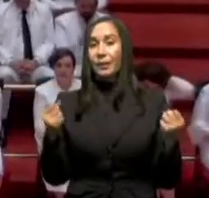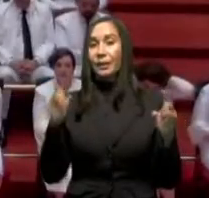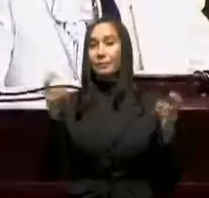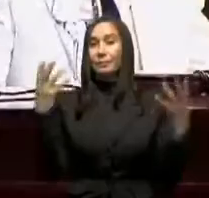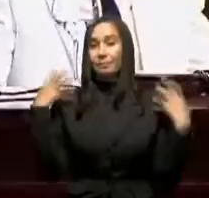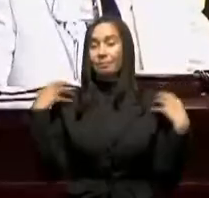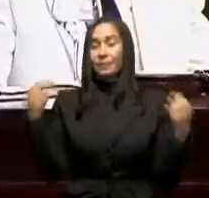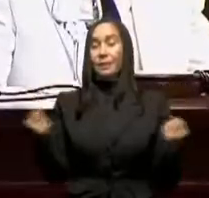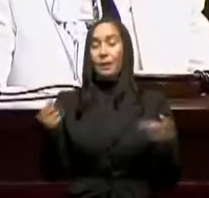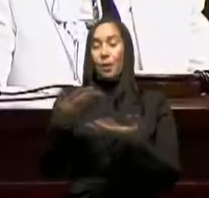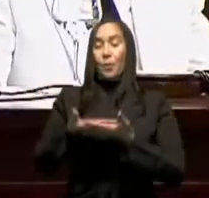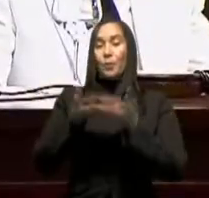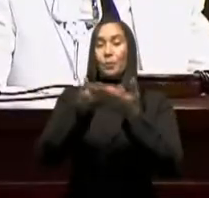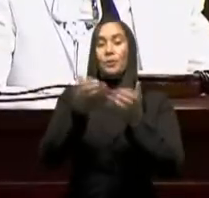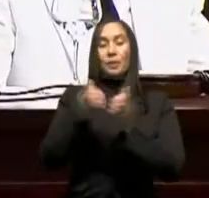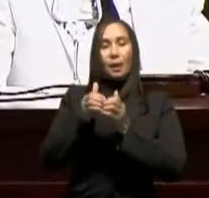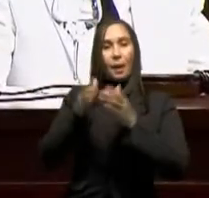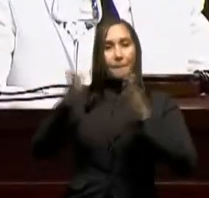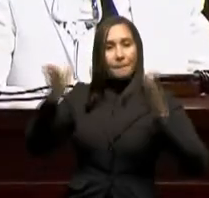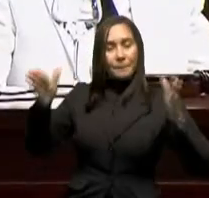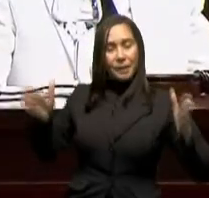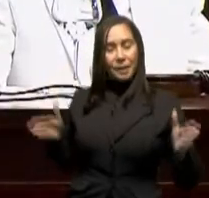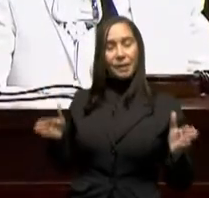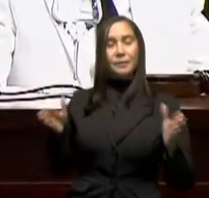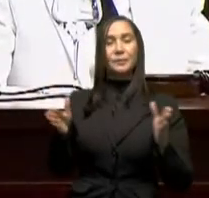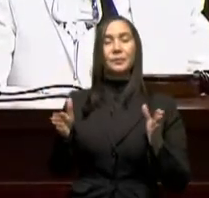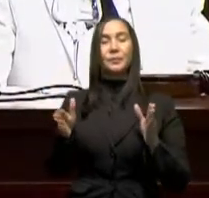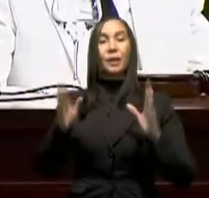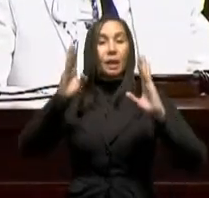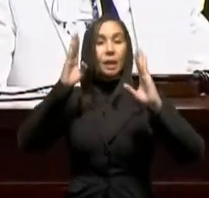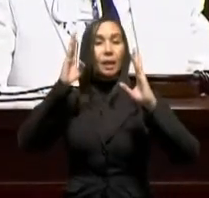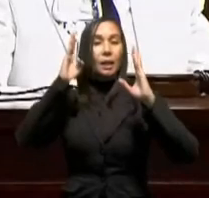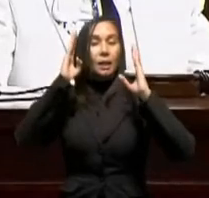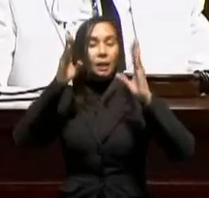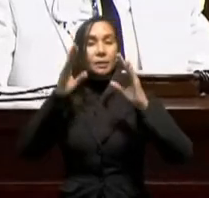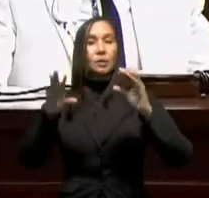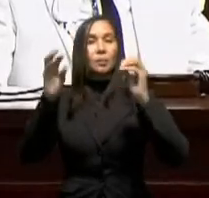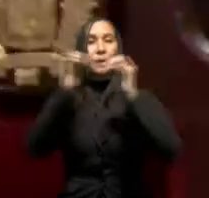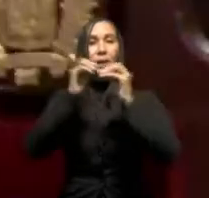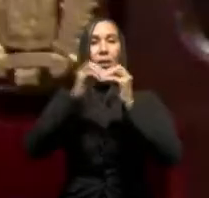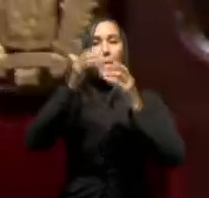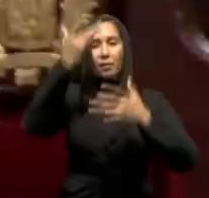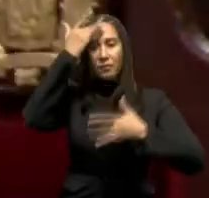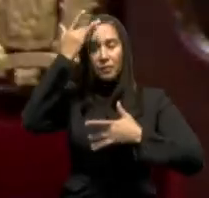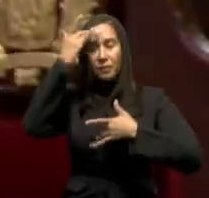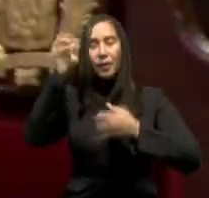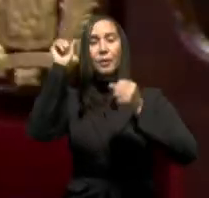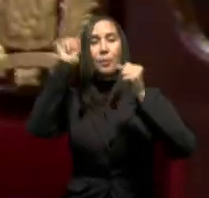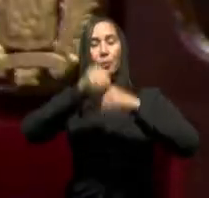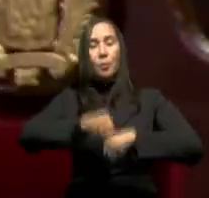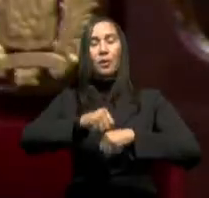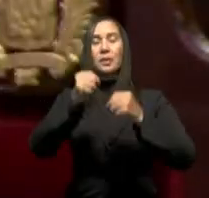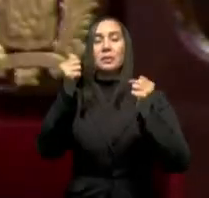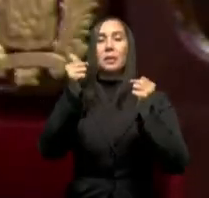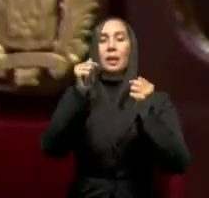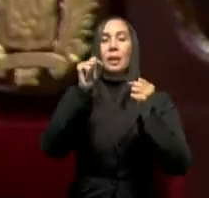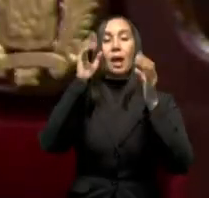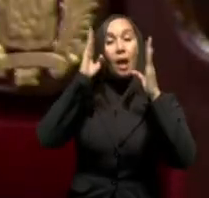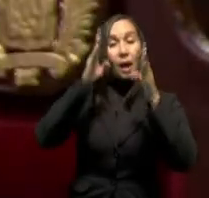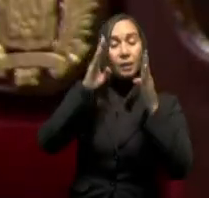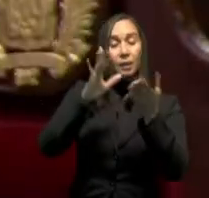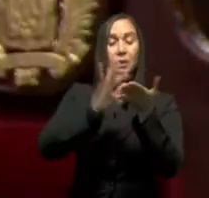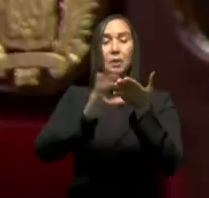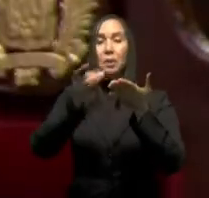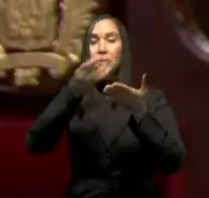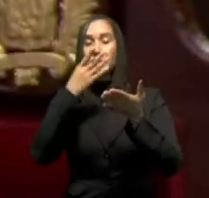En materia de salud, proponemos ampliar la cobertura de atención para que más dolencias puedan ser cubiertas, reduciendo o